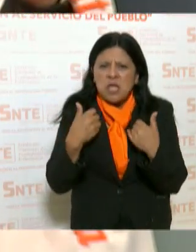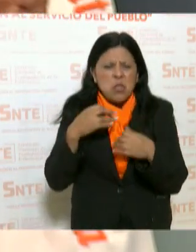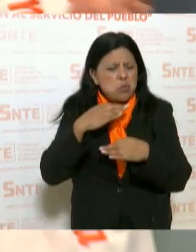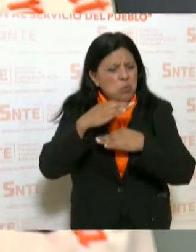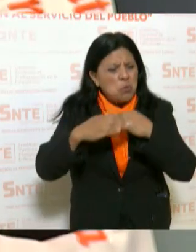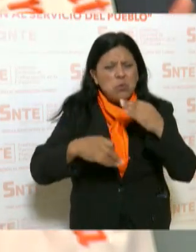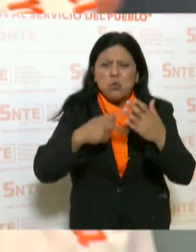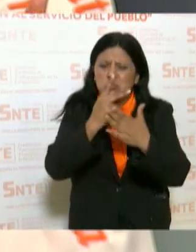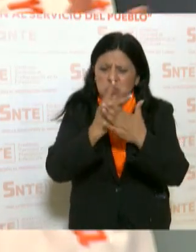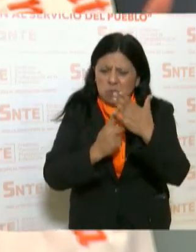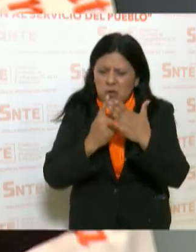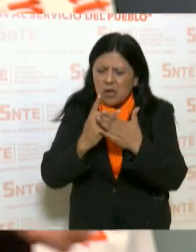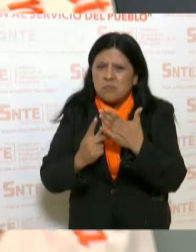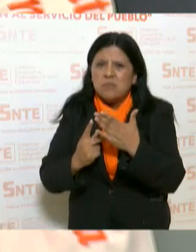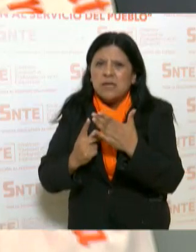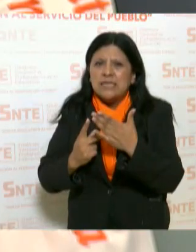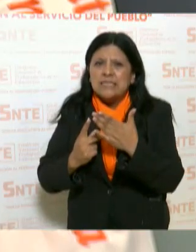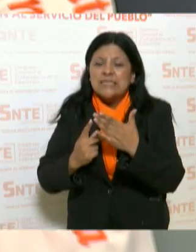gobierno sumó